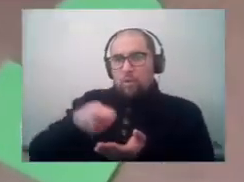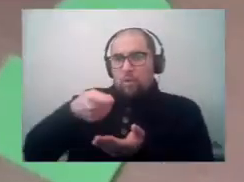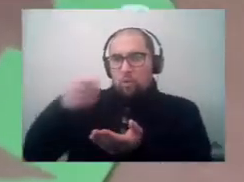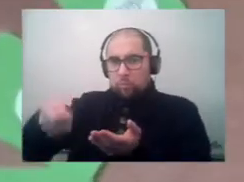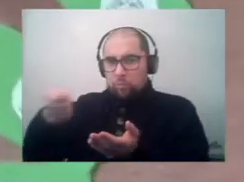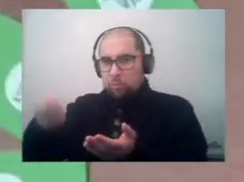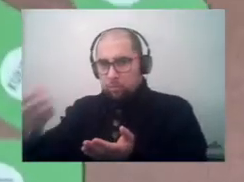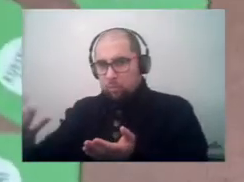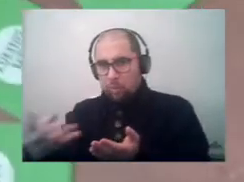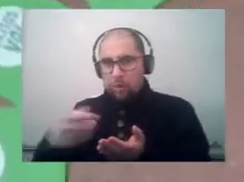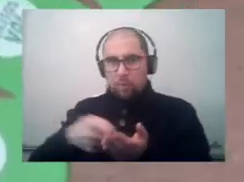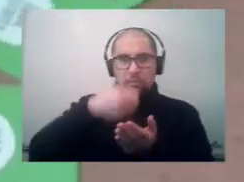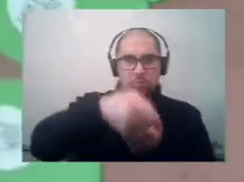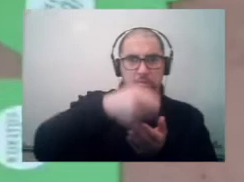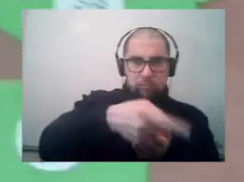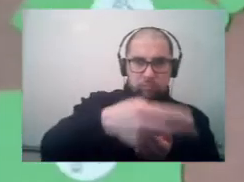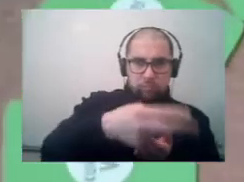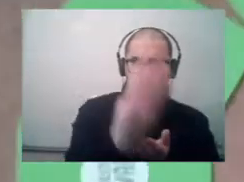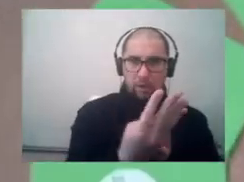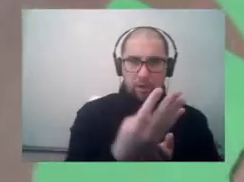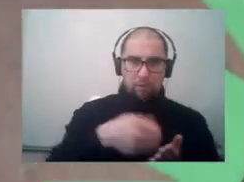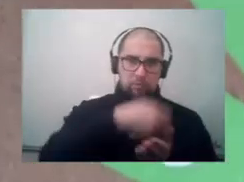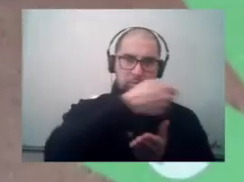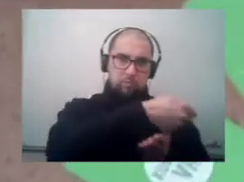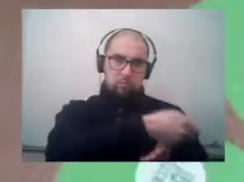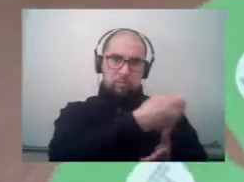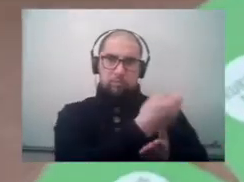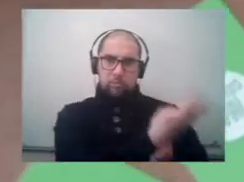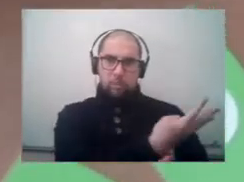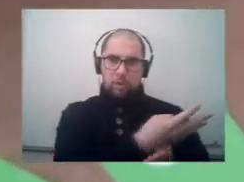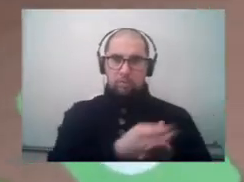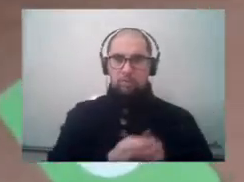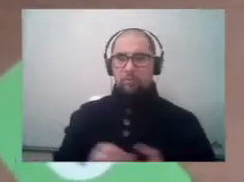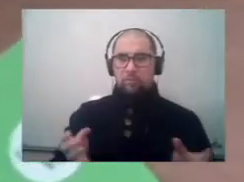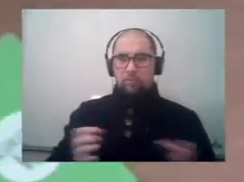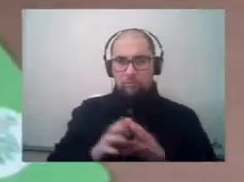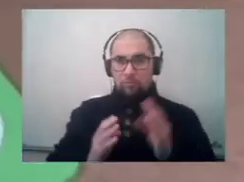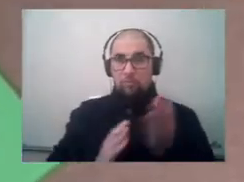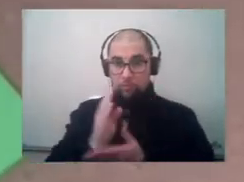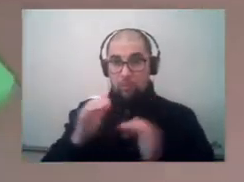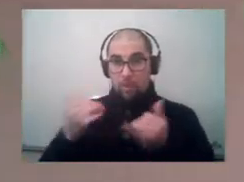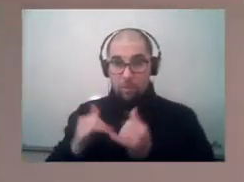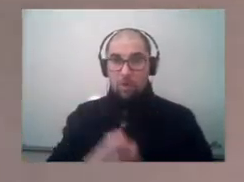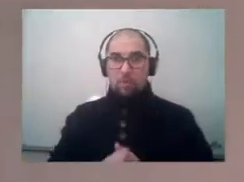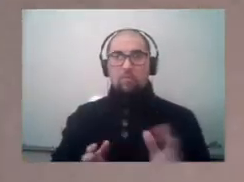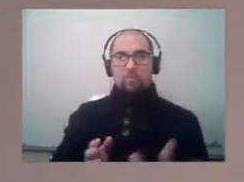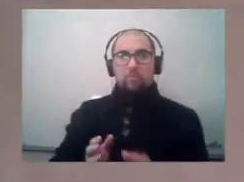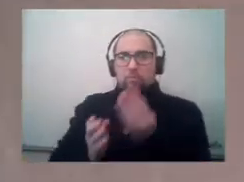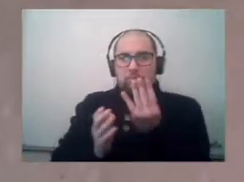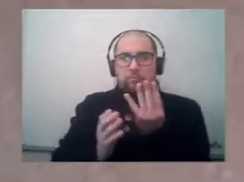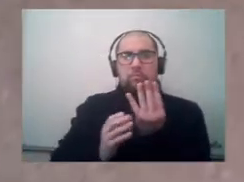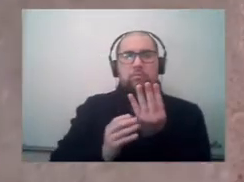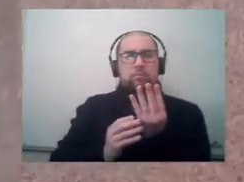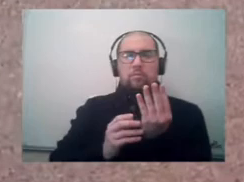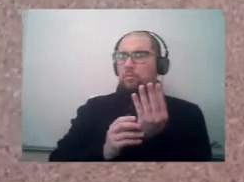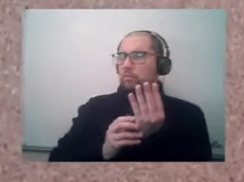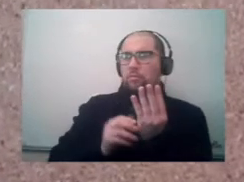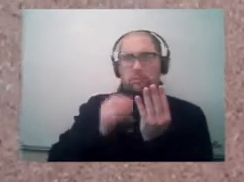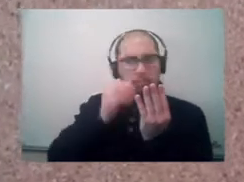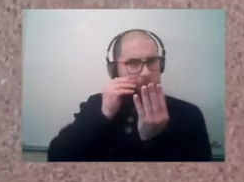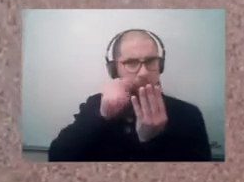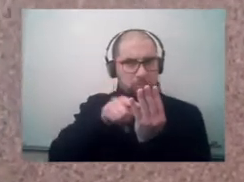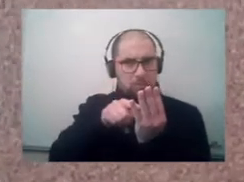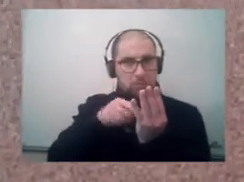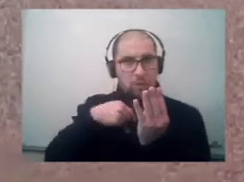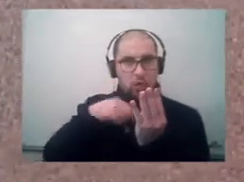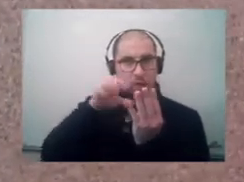y se reparten cuatro para cada jugador ahora estamos listos para empezar a jugar cada jugador debe